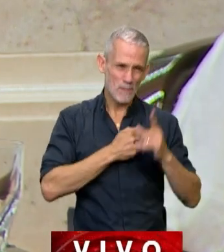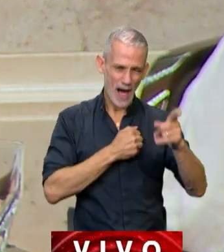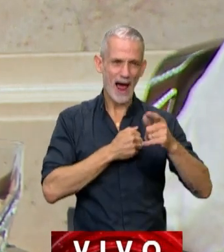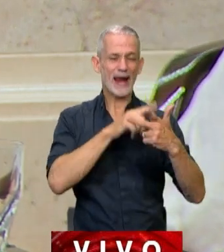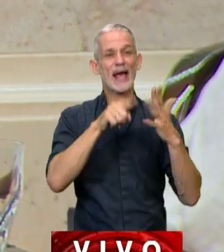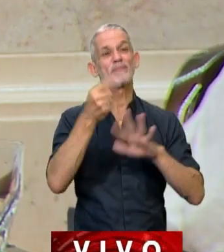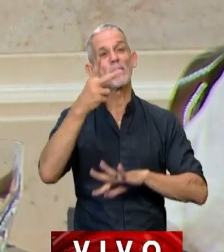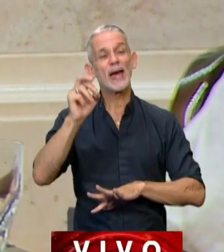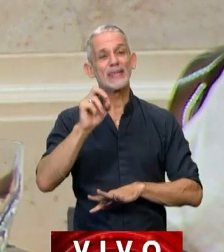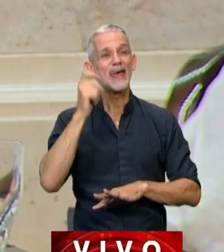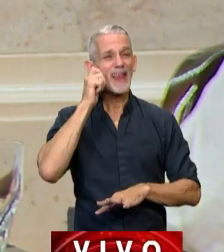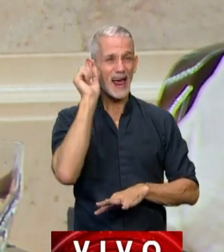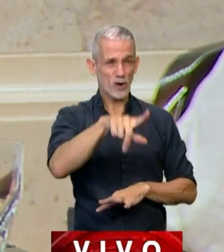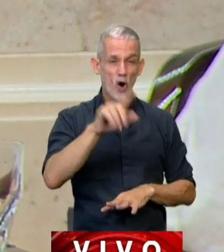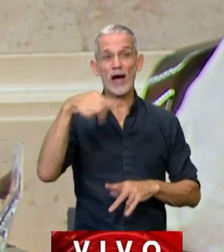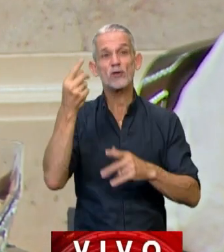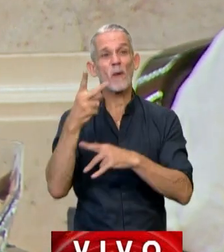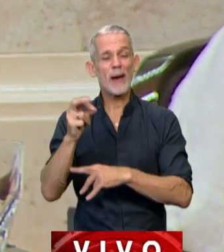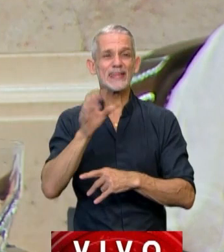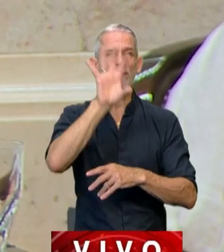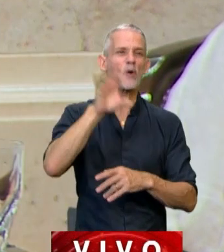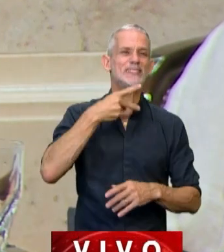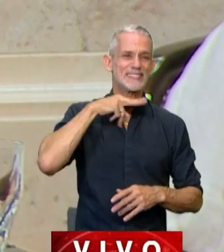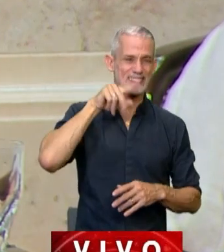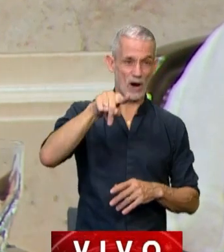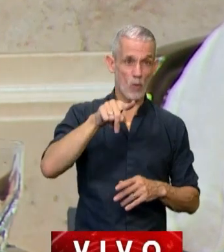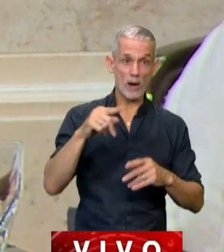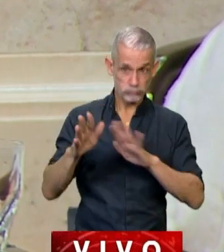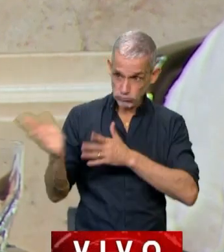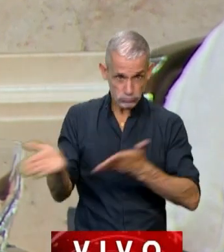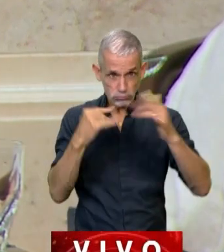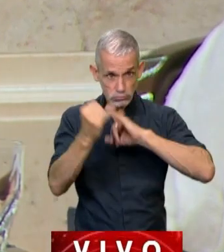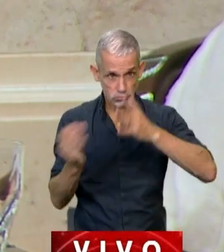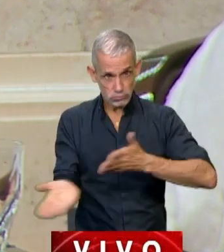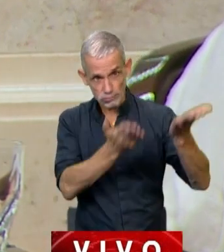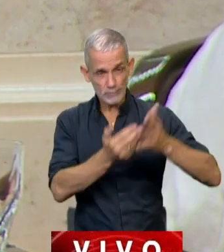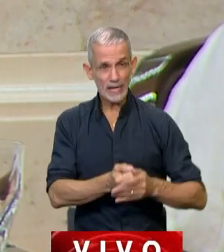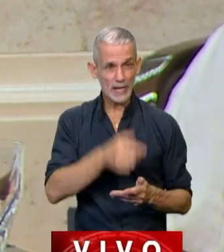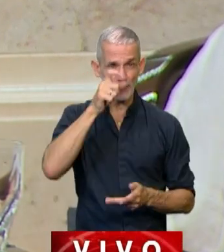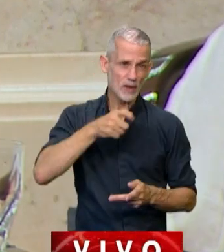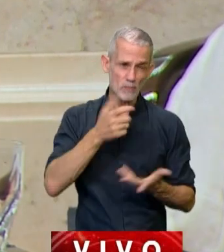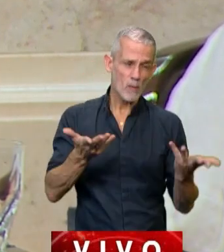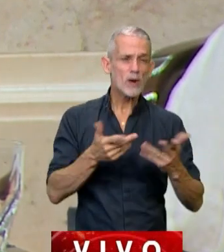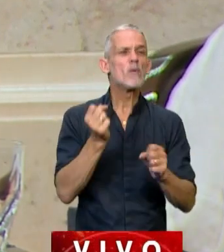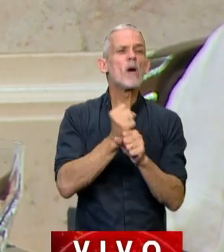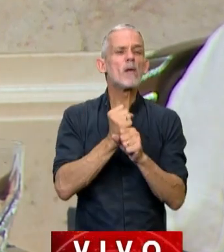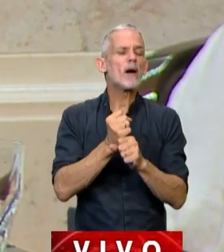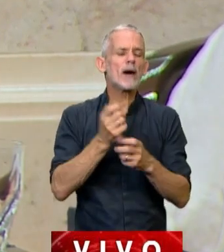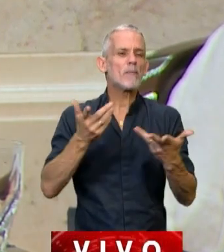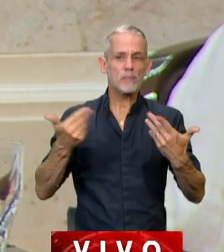Catamarca, 20 de La Rioja y otros 20 de San Juan. A ellos tienen que explicar los diputados y diputadas de